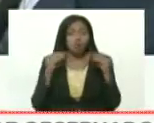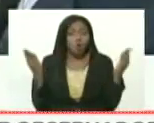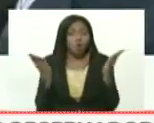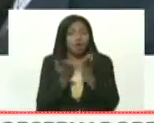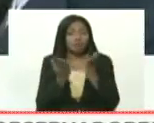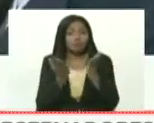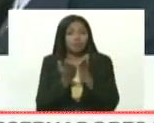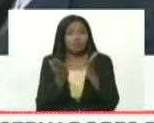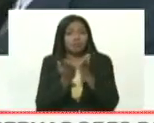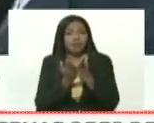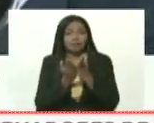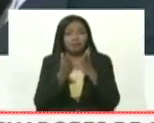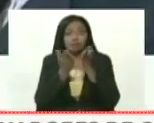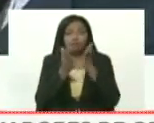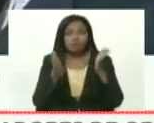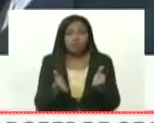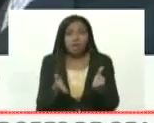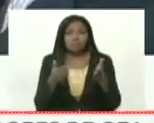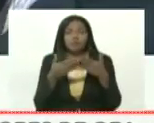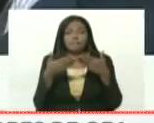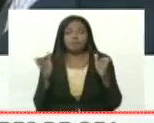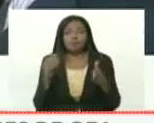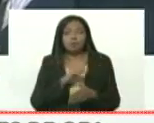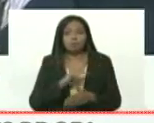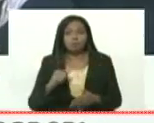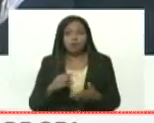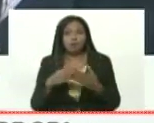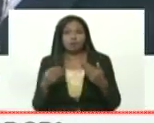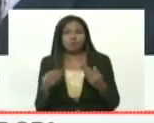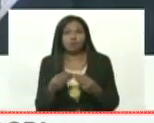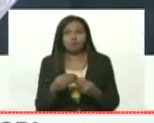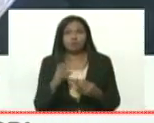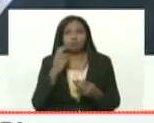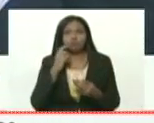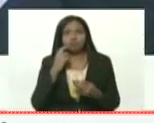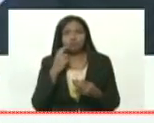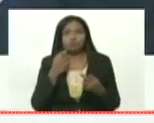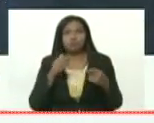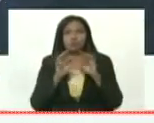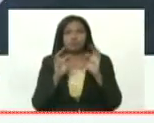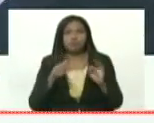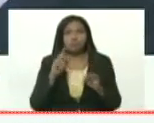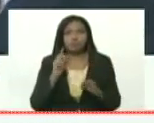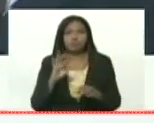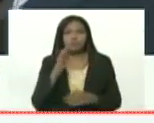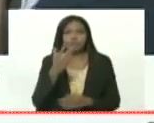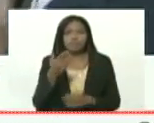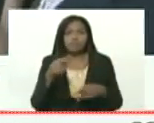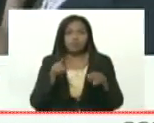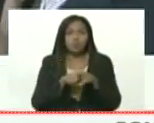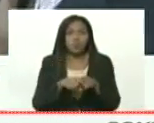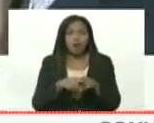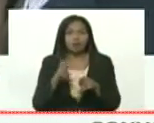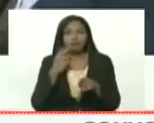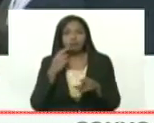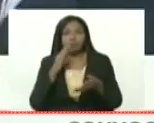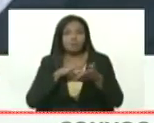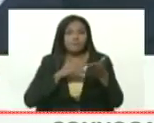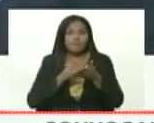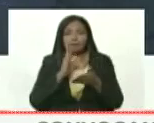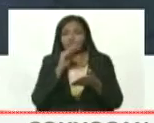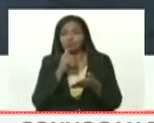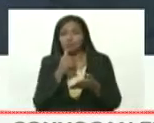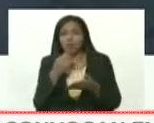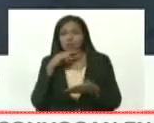de las escuelas, los liceos públicos nacionales. ¿Qué contiene el chocoalimento esto? ¿Qué es esto? Parecido a una Nutella, pero sin azúcar.